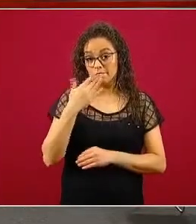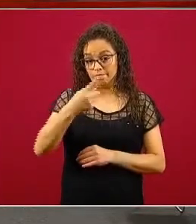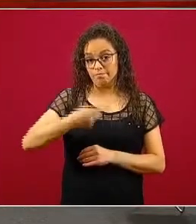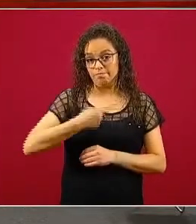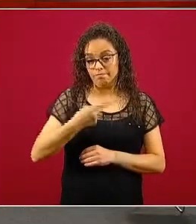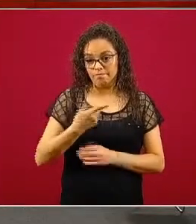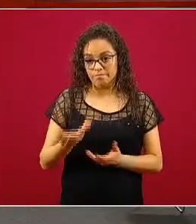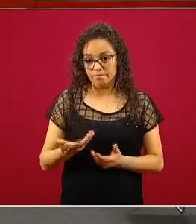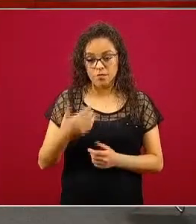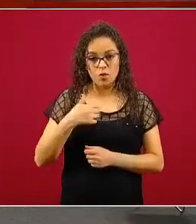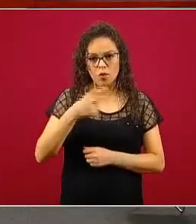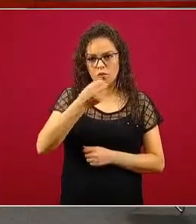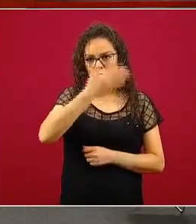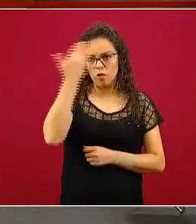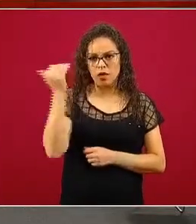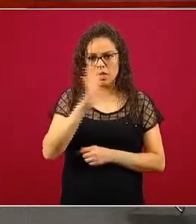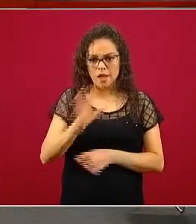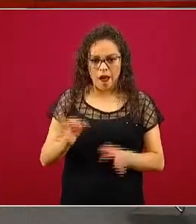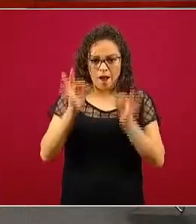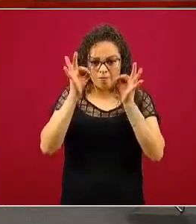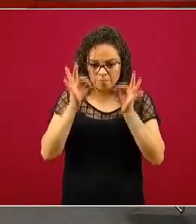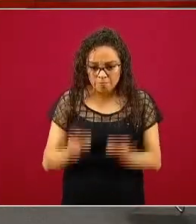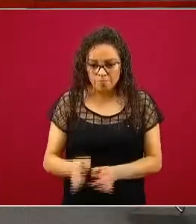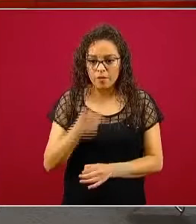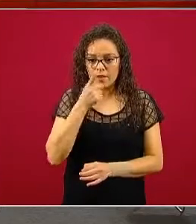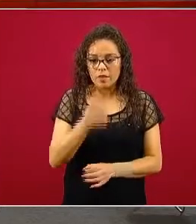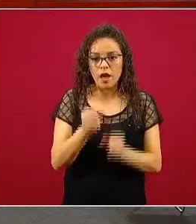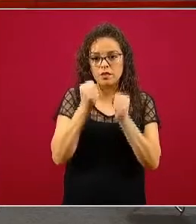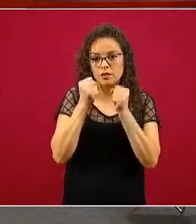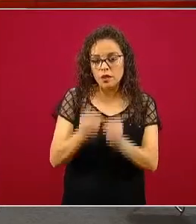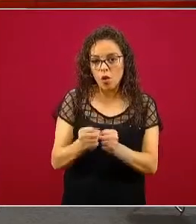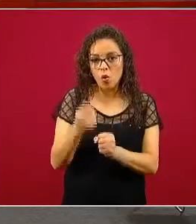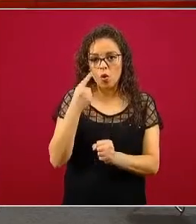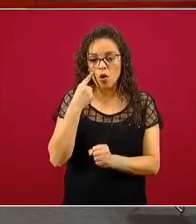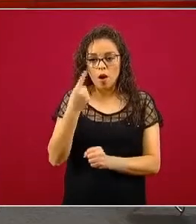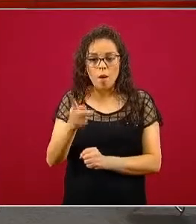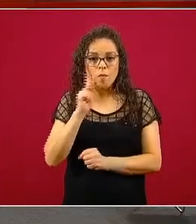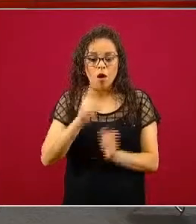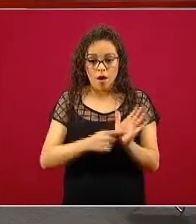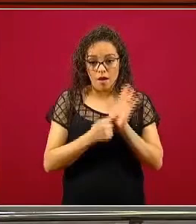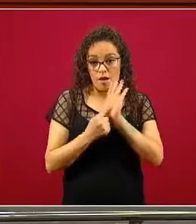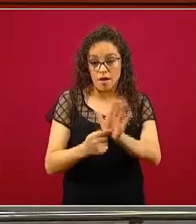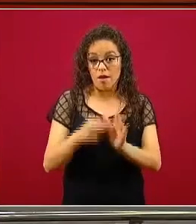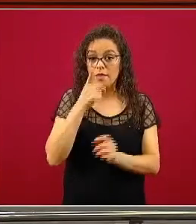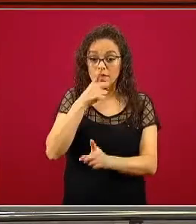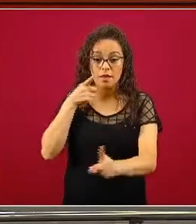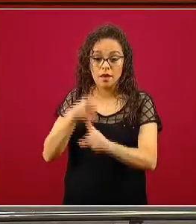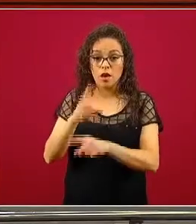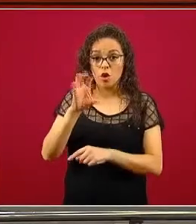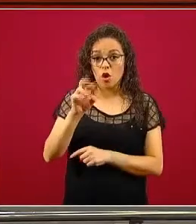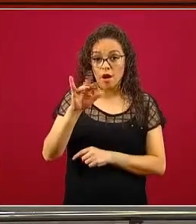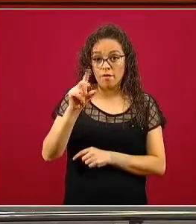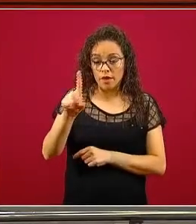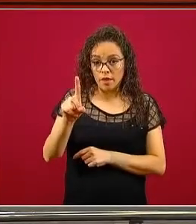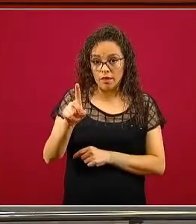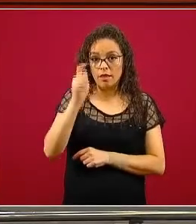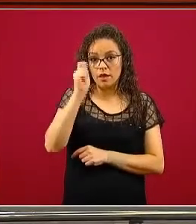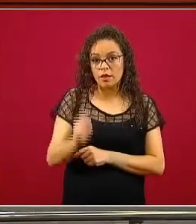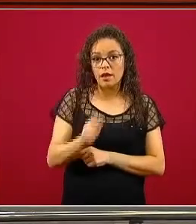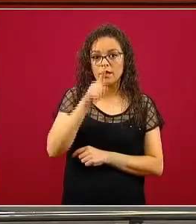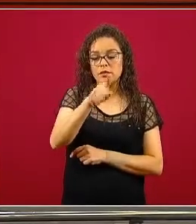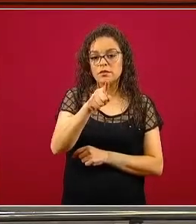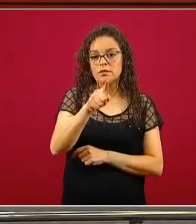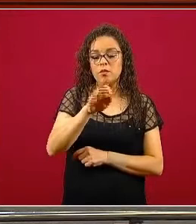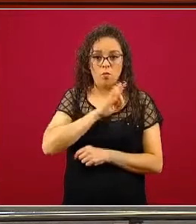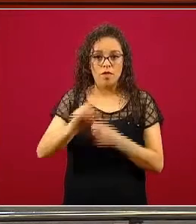que exista ya evidencia suficientemente robusta específicamente para COVID y la influencia que tiene en la contaminación, pero